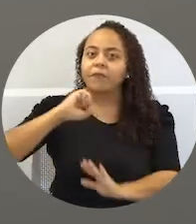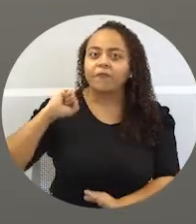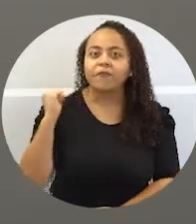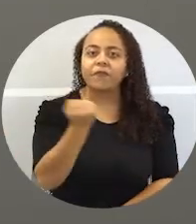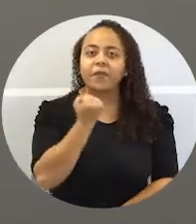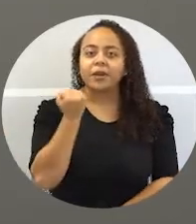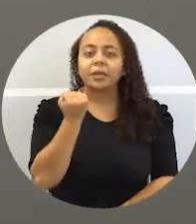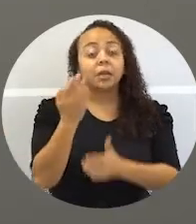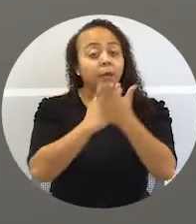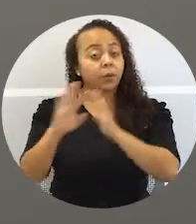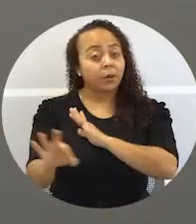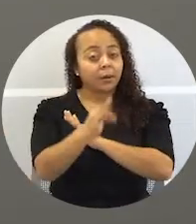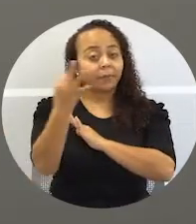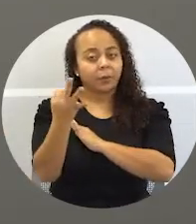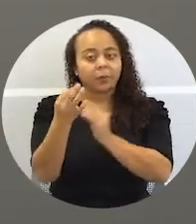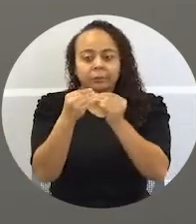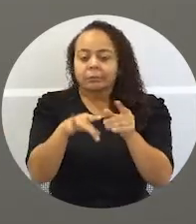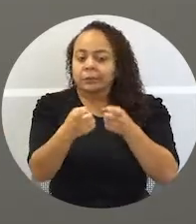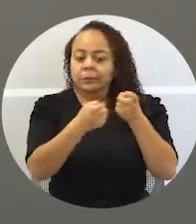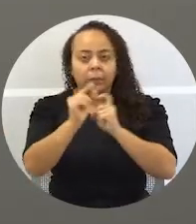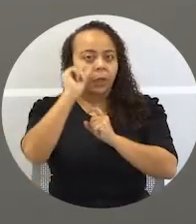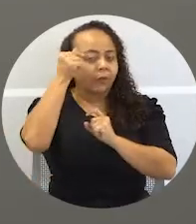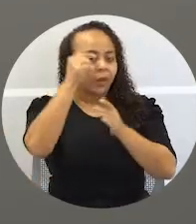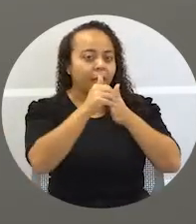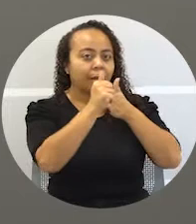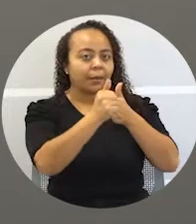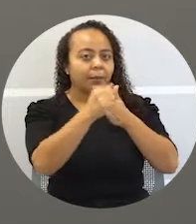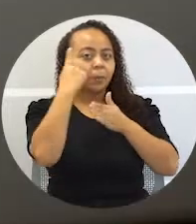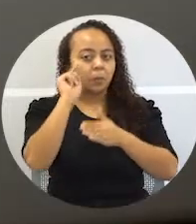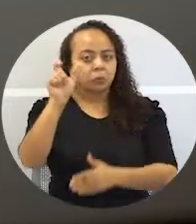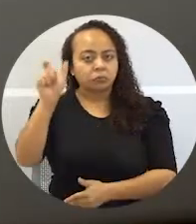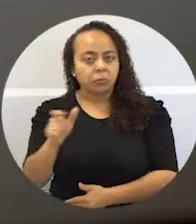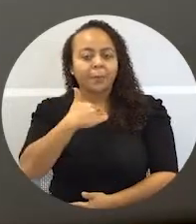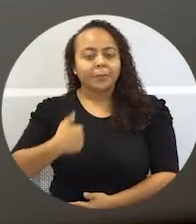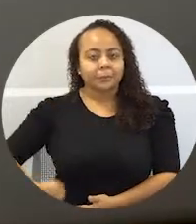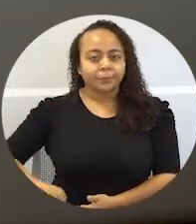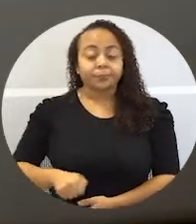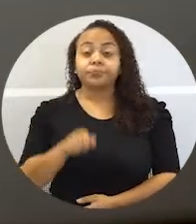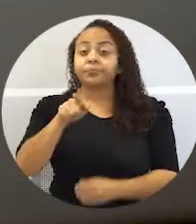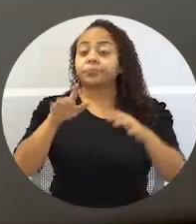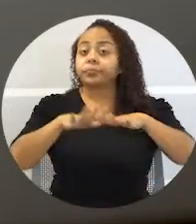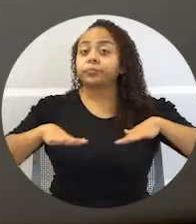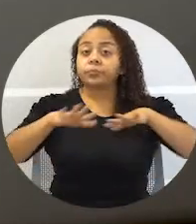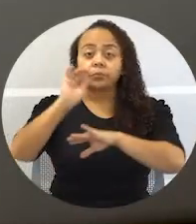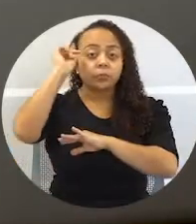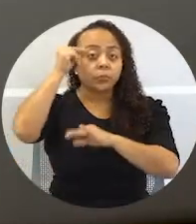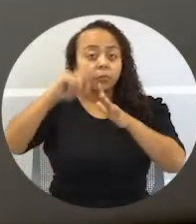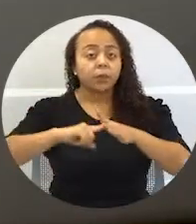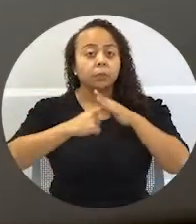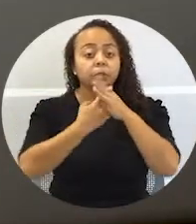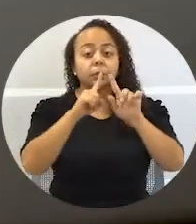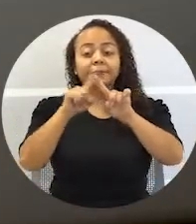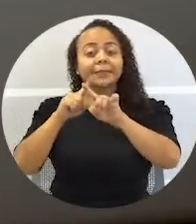que de cierta forma se le ha salido de control al gobierno liderado por jean ping en este contexto el gobierno comenzó a intervenir en